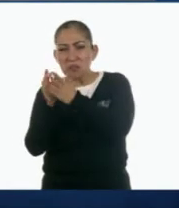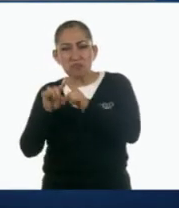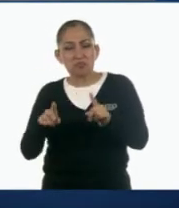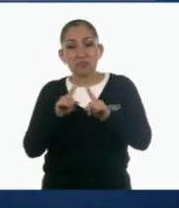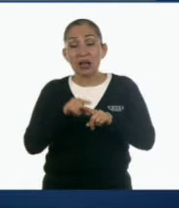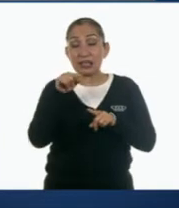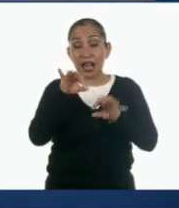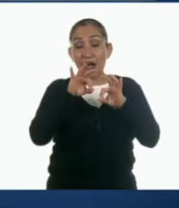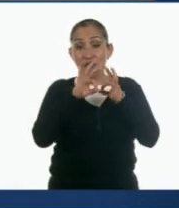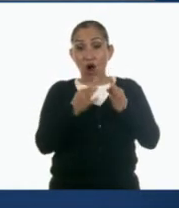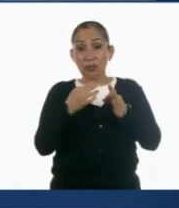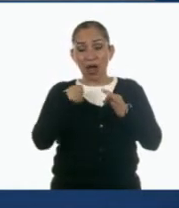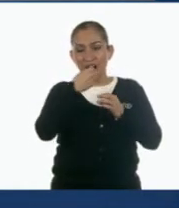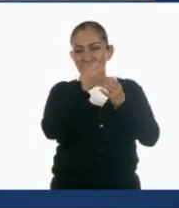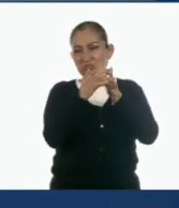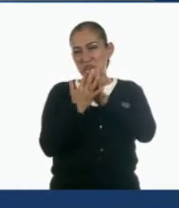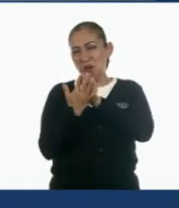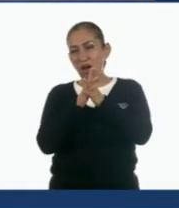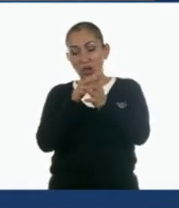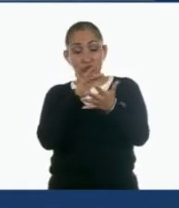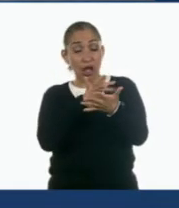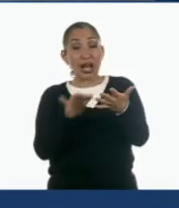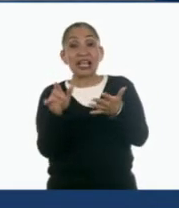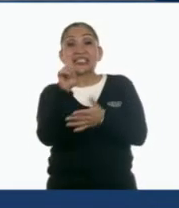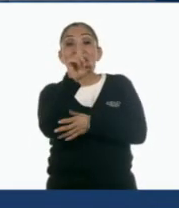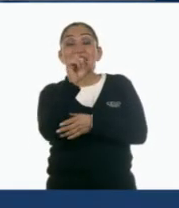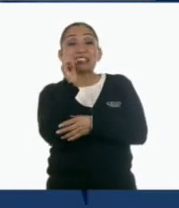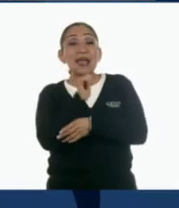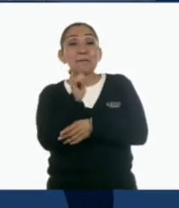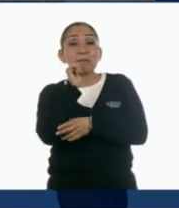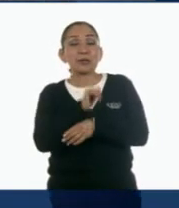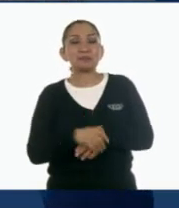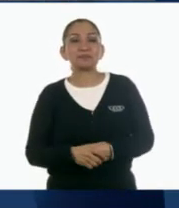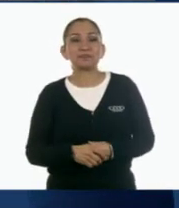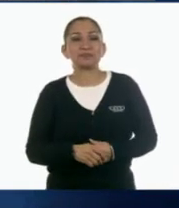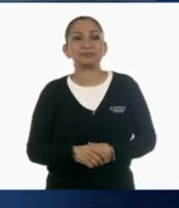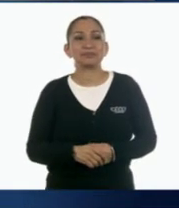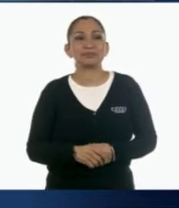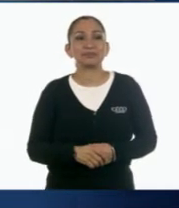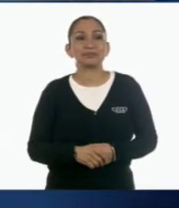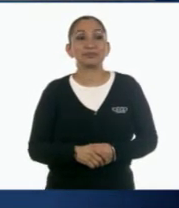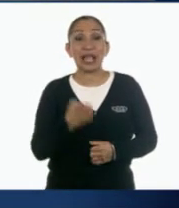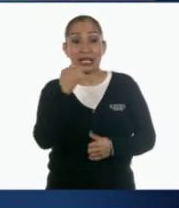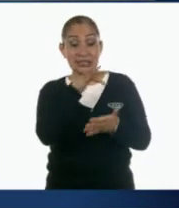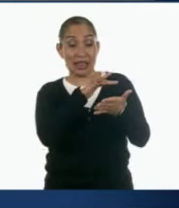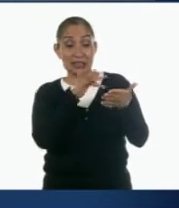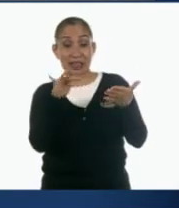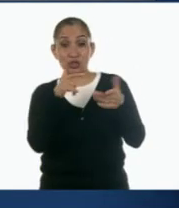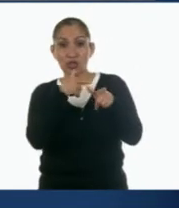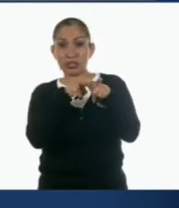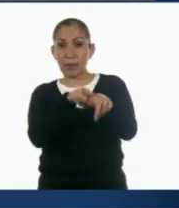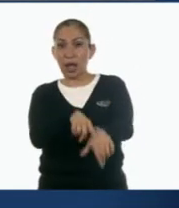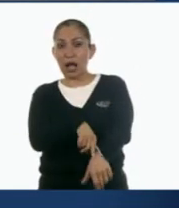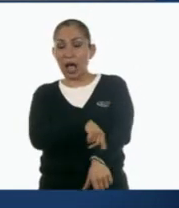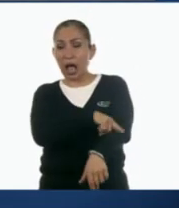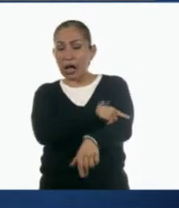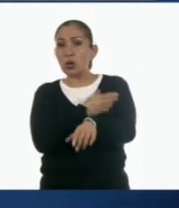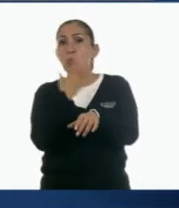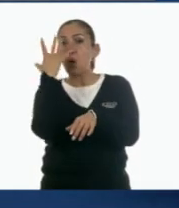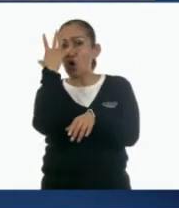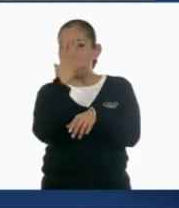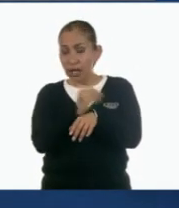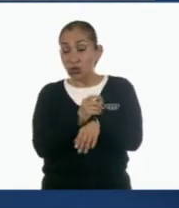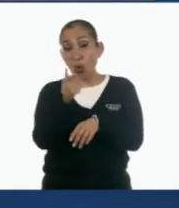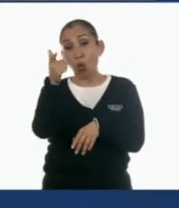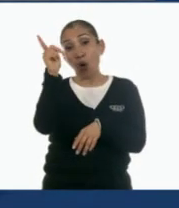En esta forma desordenada he leído siempre. Pues este texto continúa, María, es muy